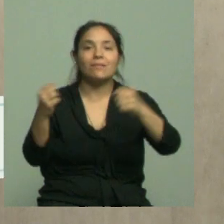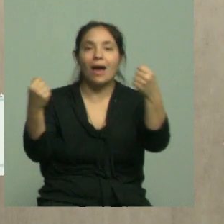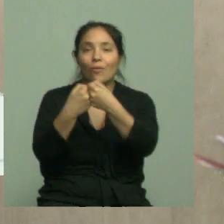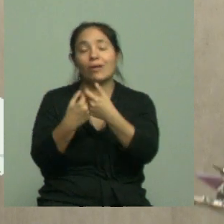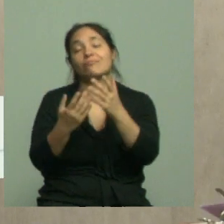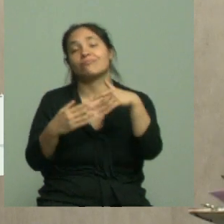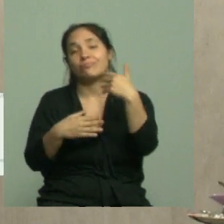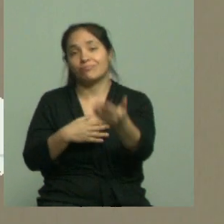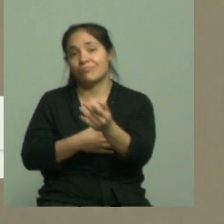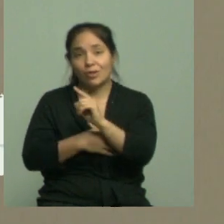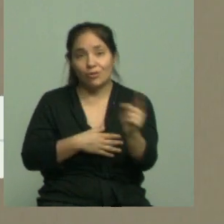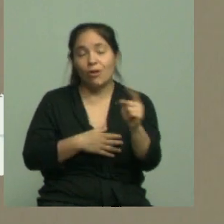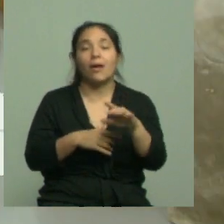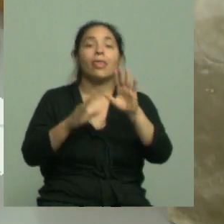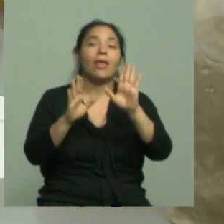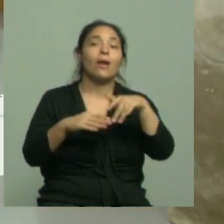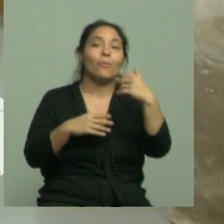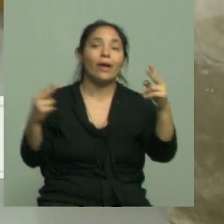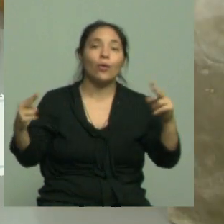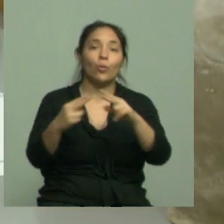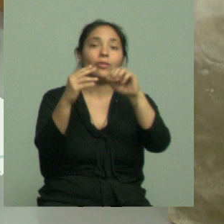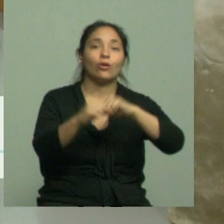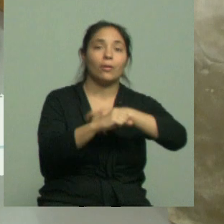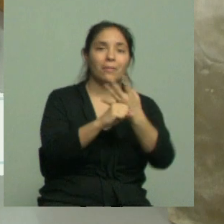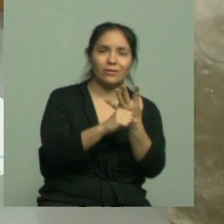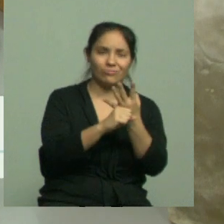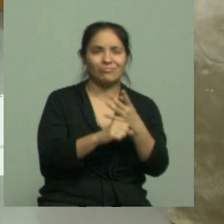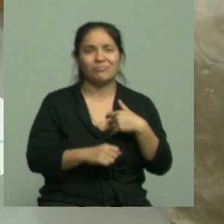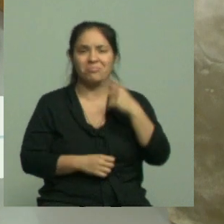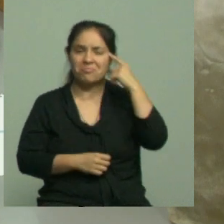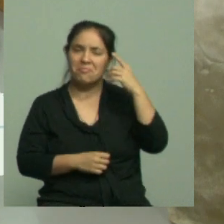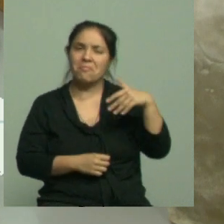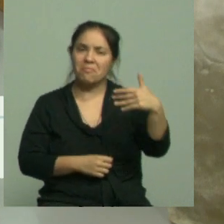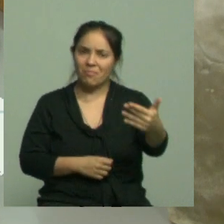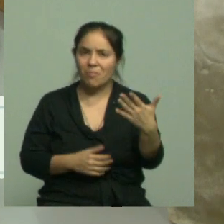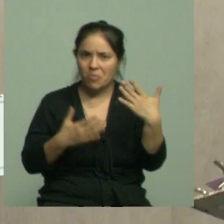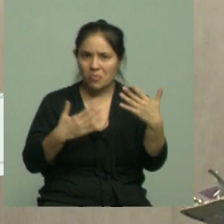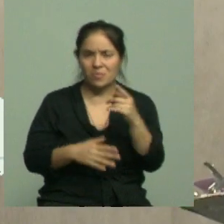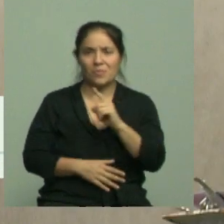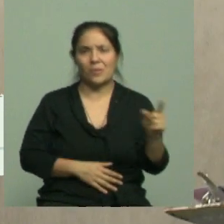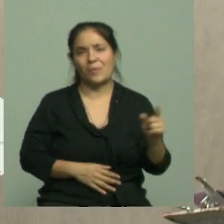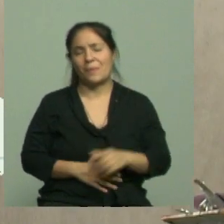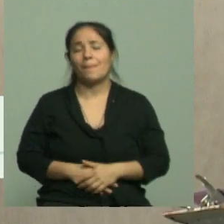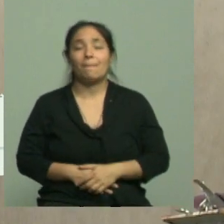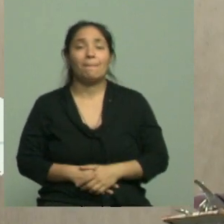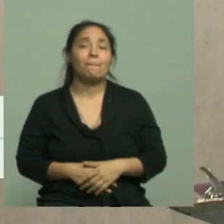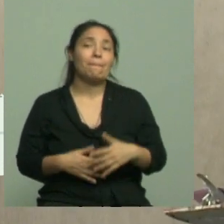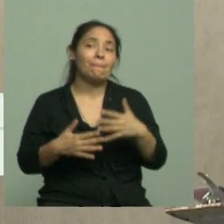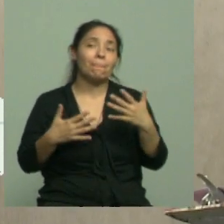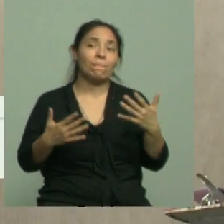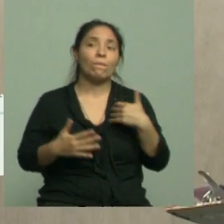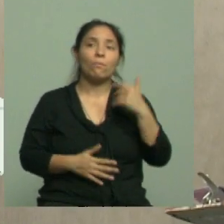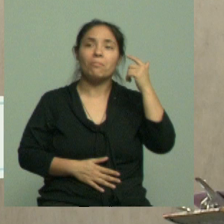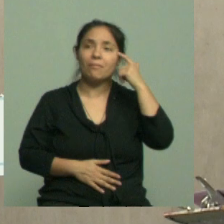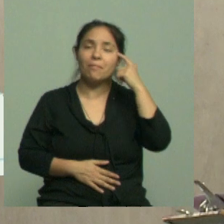después del encuentro del Mercosur. Muy poco probable es que pase. Entonces creo yo que el